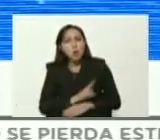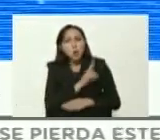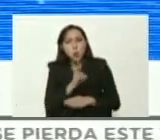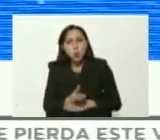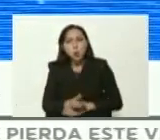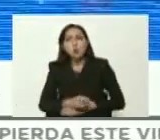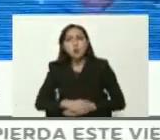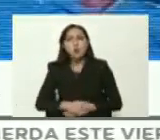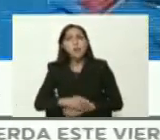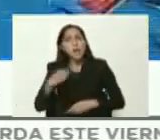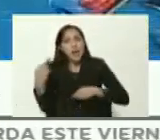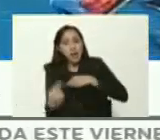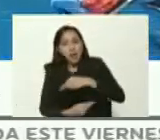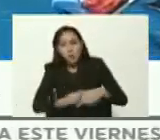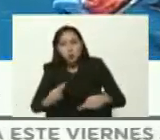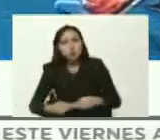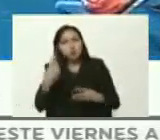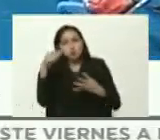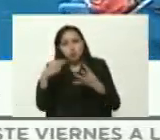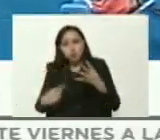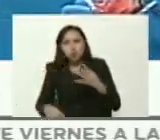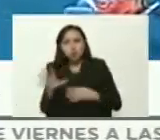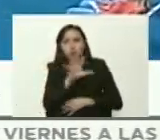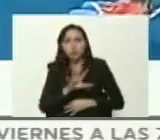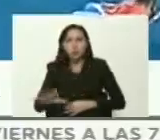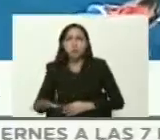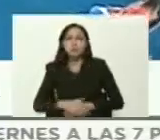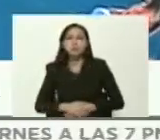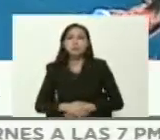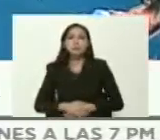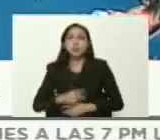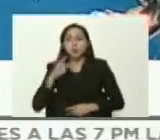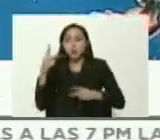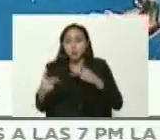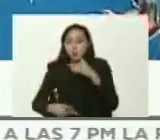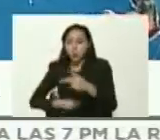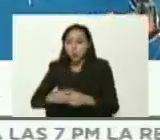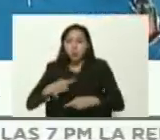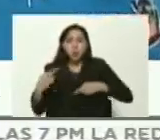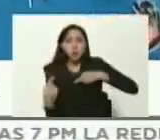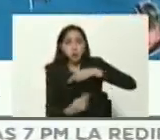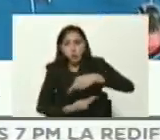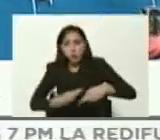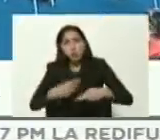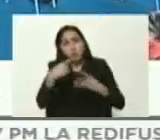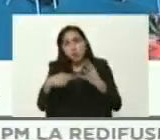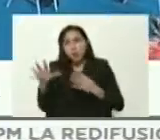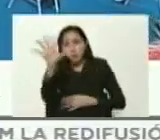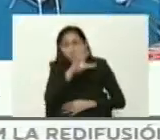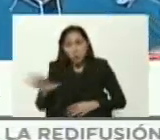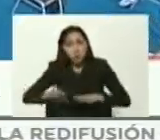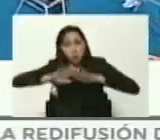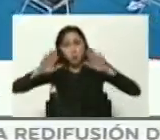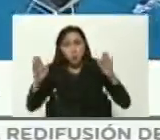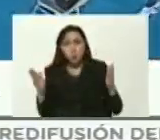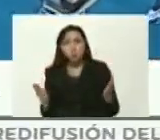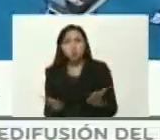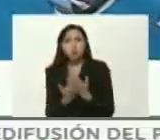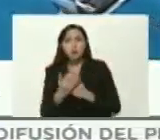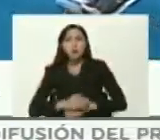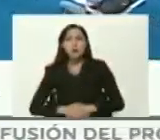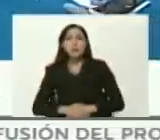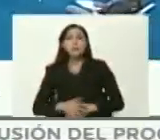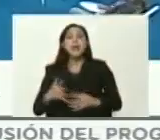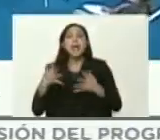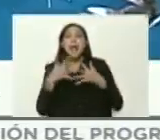las llamadas revoluciones de colores, en los procesos contrarrevolucionarios en muchos países del mundo. El